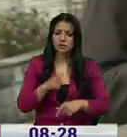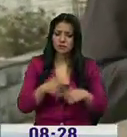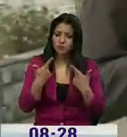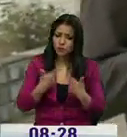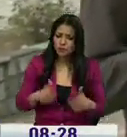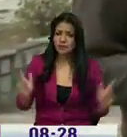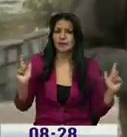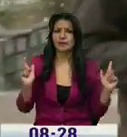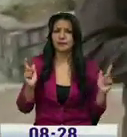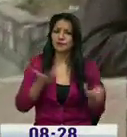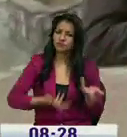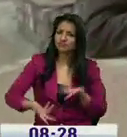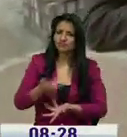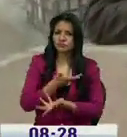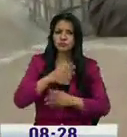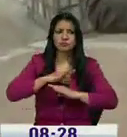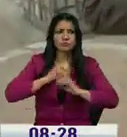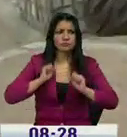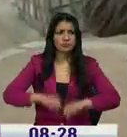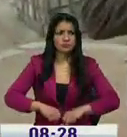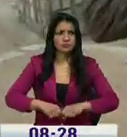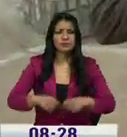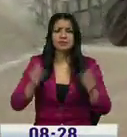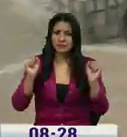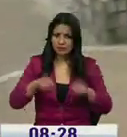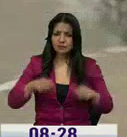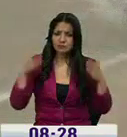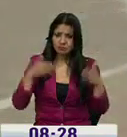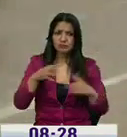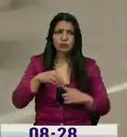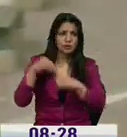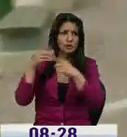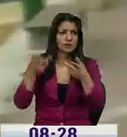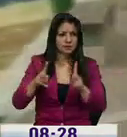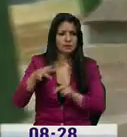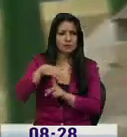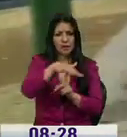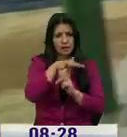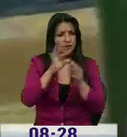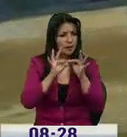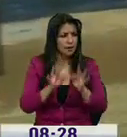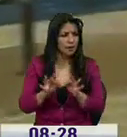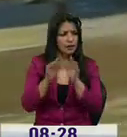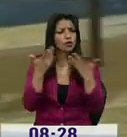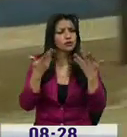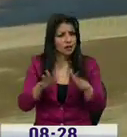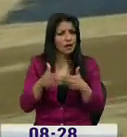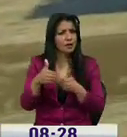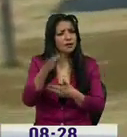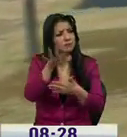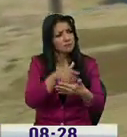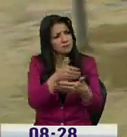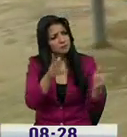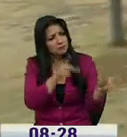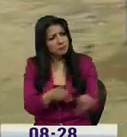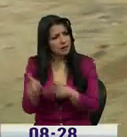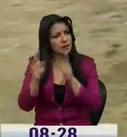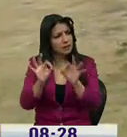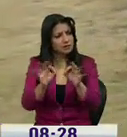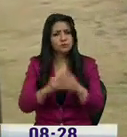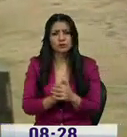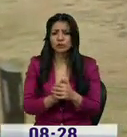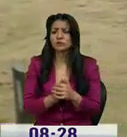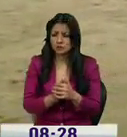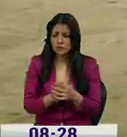de... con calidad también. Es decir, que sí se le está dando prioridad también a estas intervenciones, ¿o ya se tiene lista una programación? No,